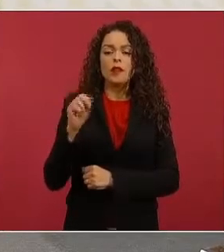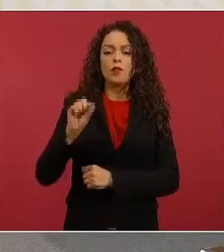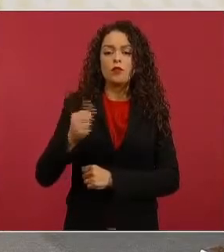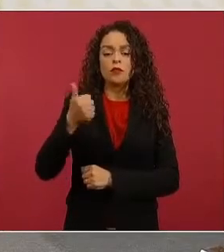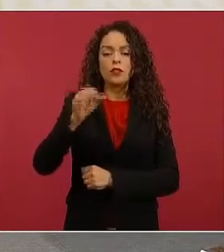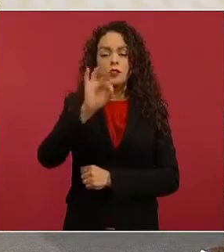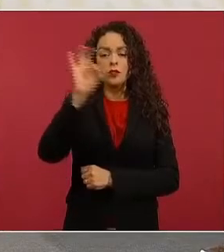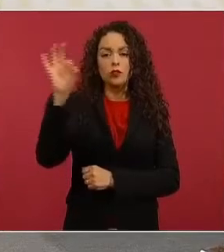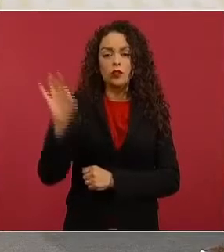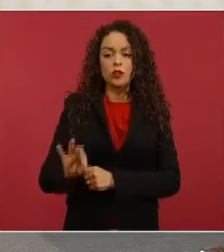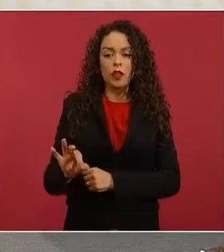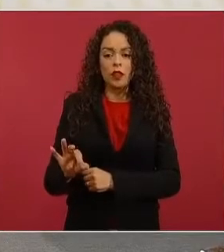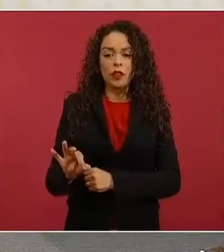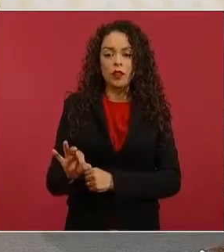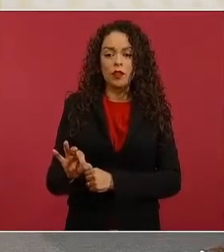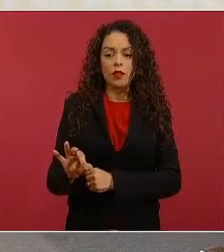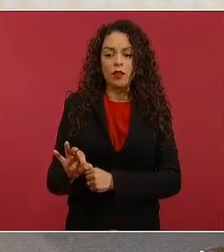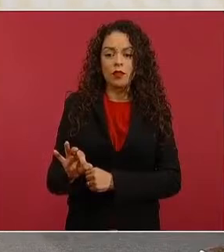49.6%.